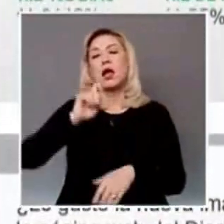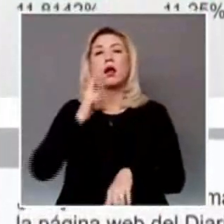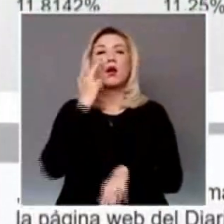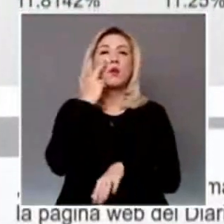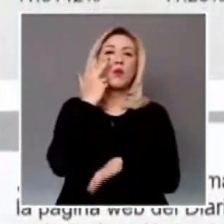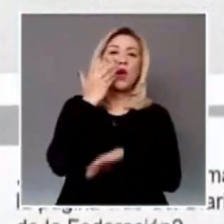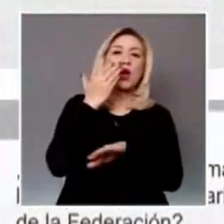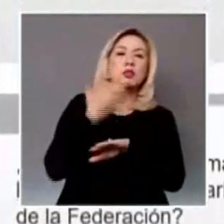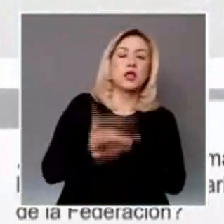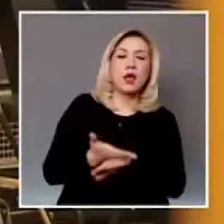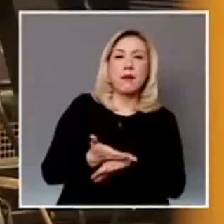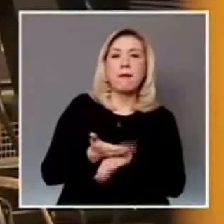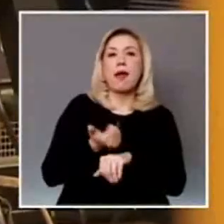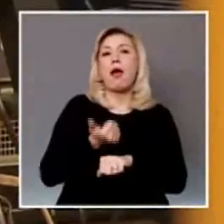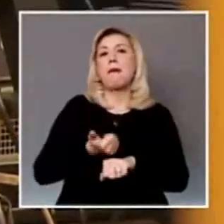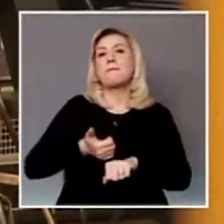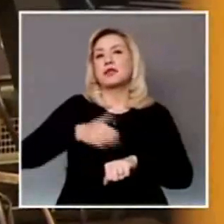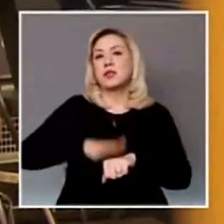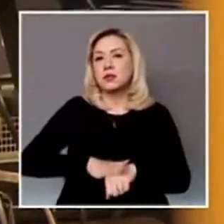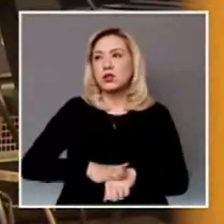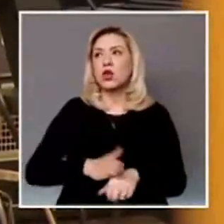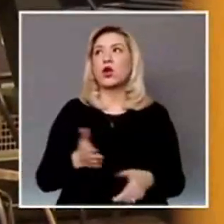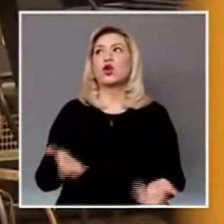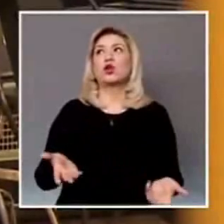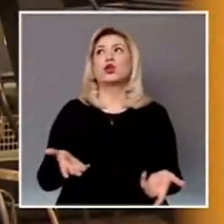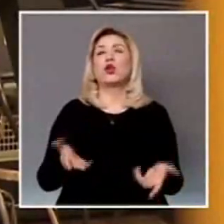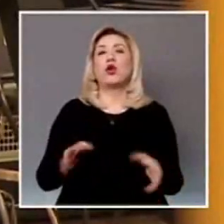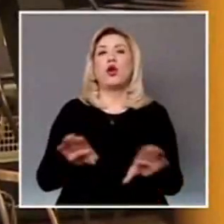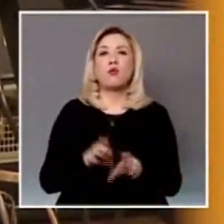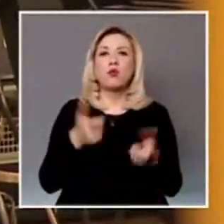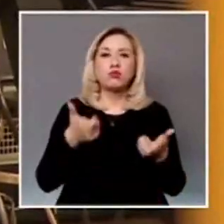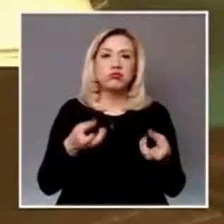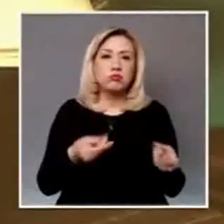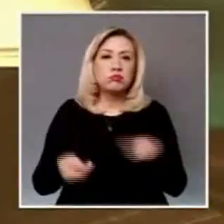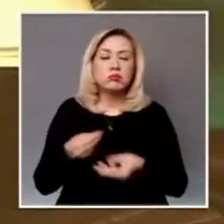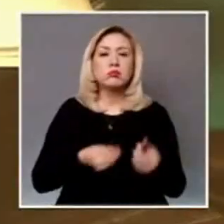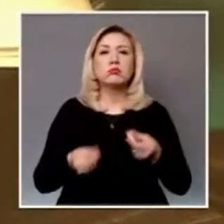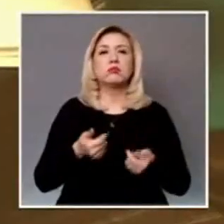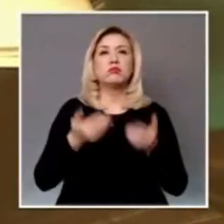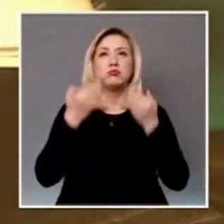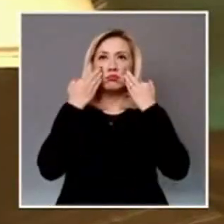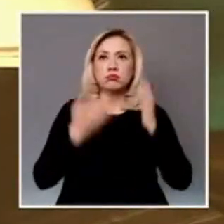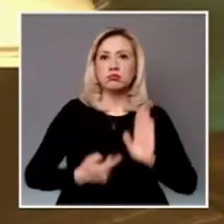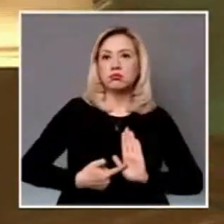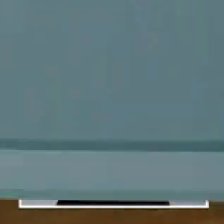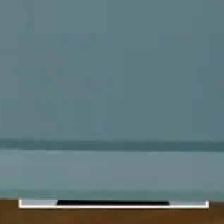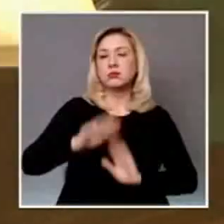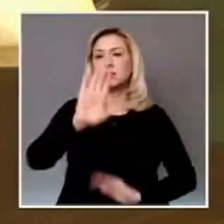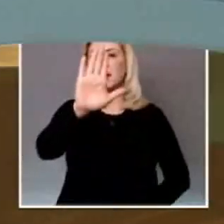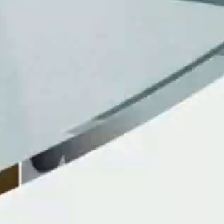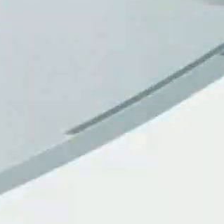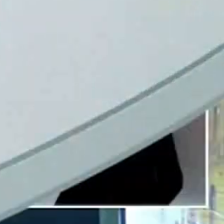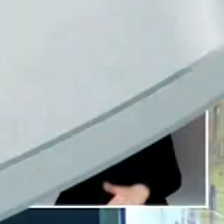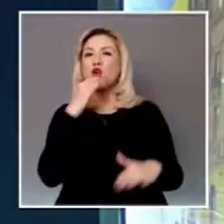administrativas, situación patrimonial, control, rendición de cuentas y combate a la corrupción.